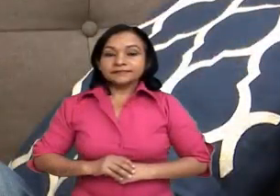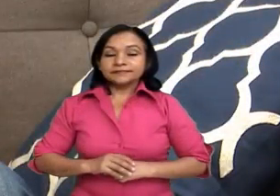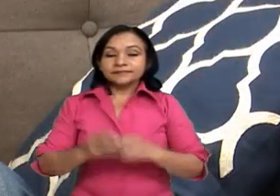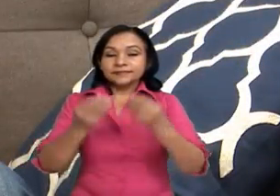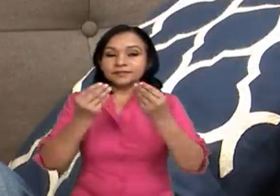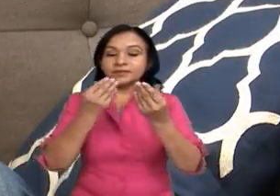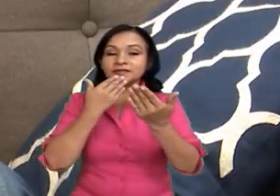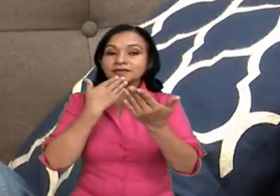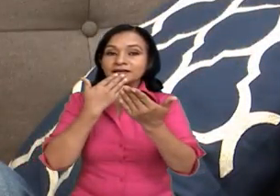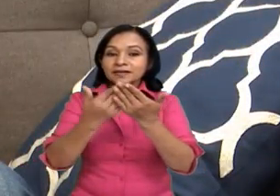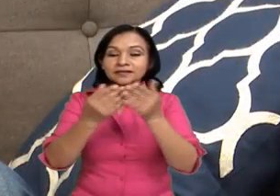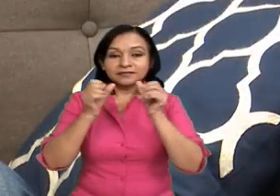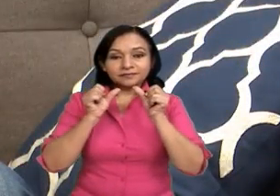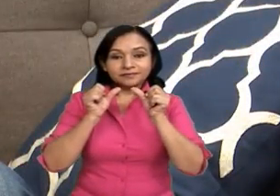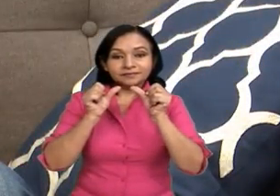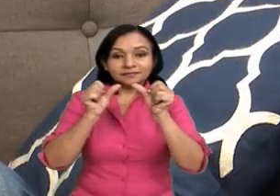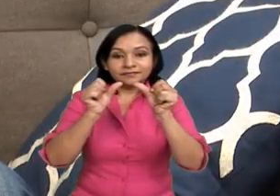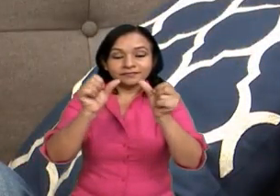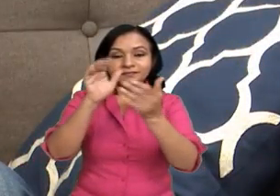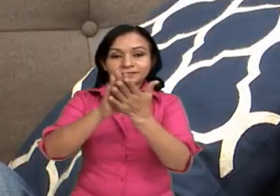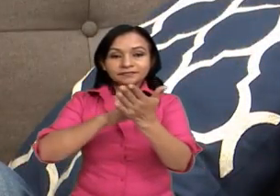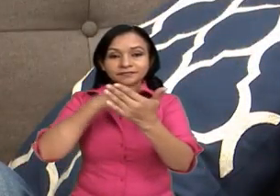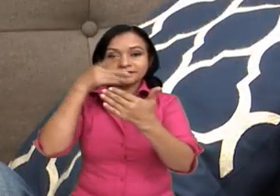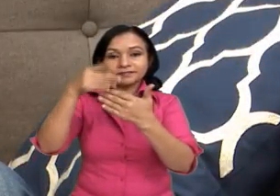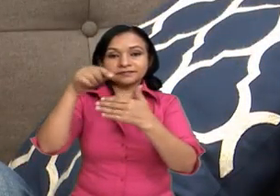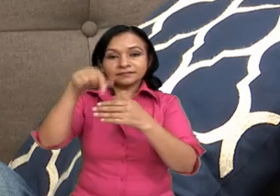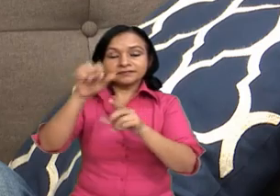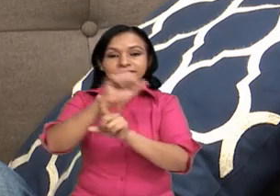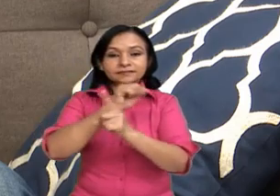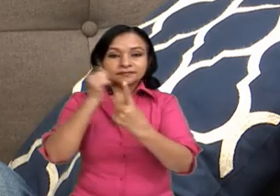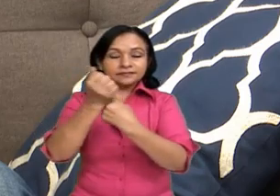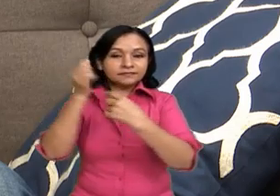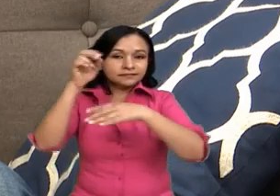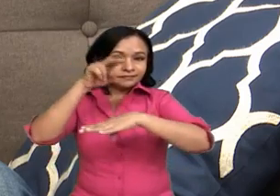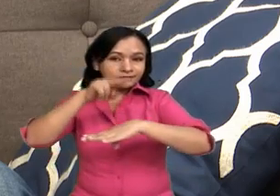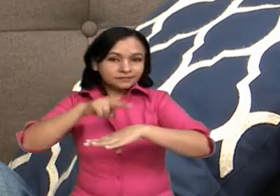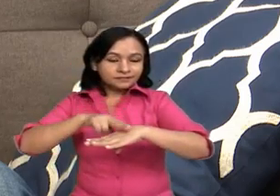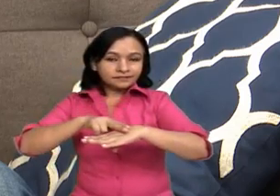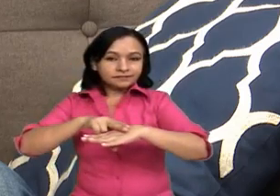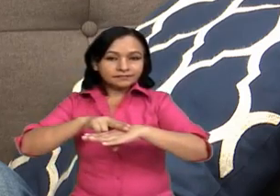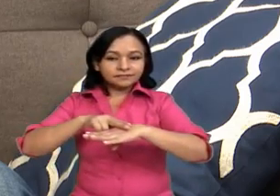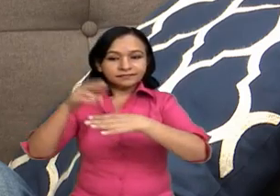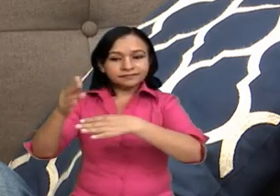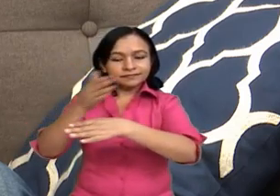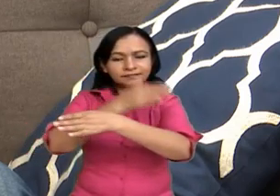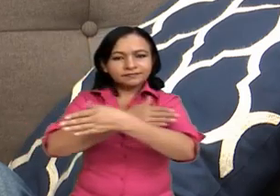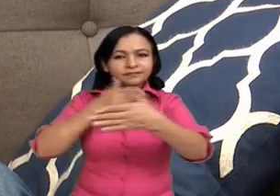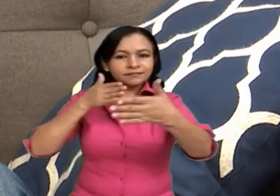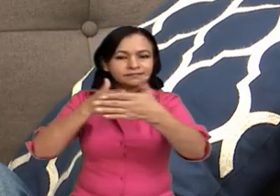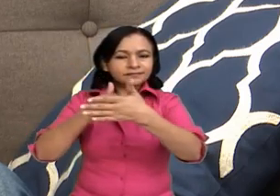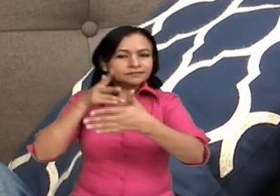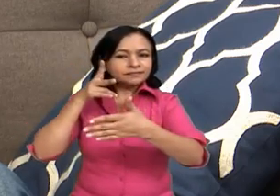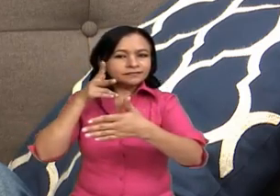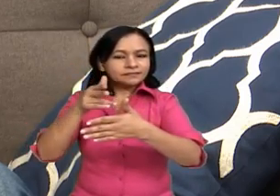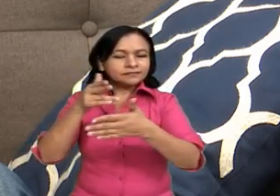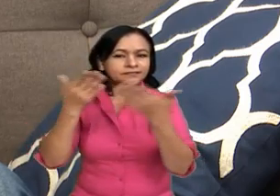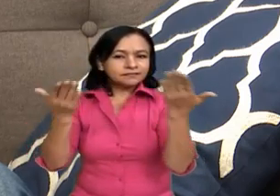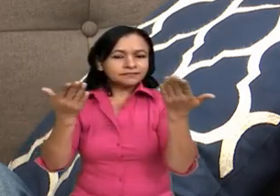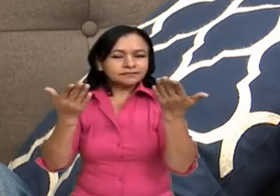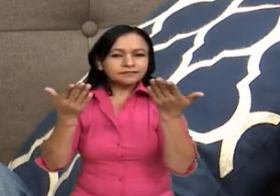Muchas gracias por continuar acompañándonos en su programa desde el Parlamento. Pues compañera, justo antes de irnos a la pausa, ¿no? Quedaba en el aire